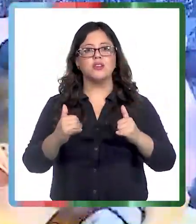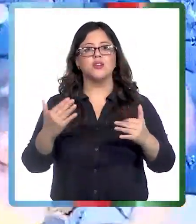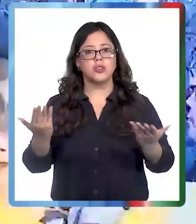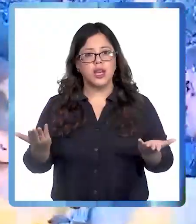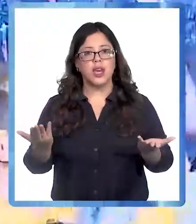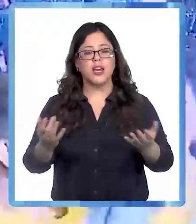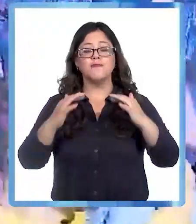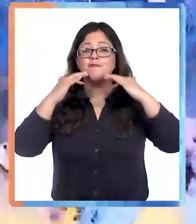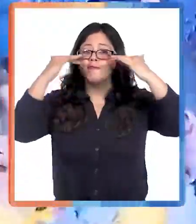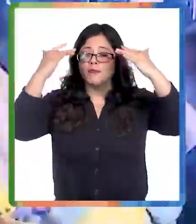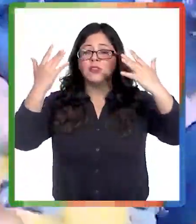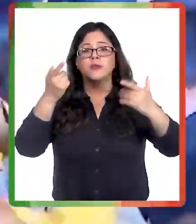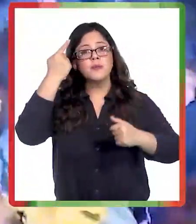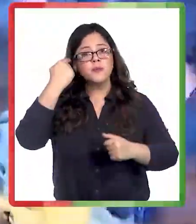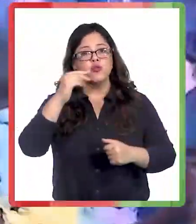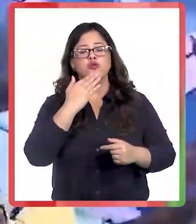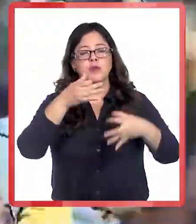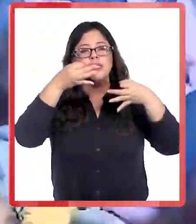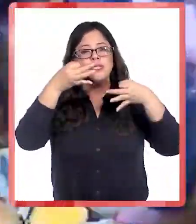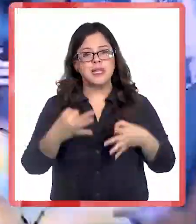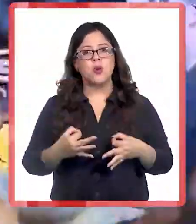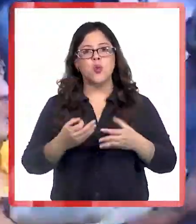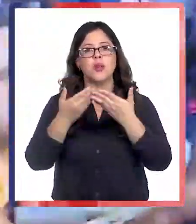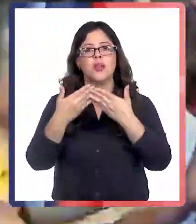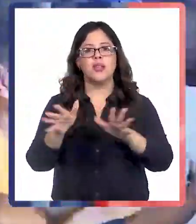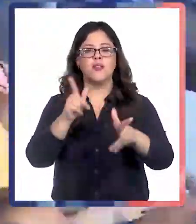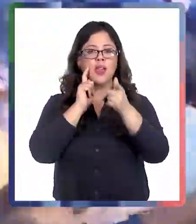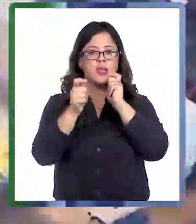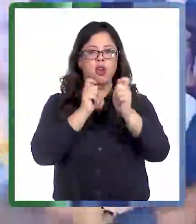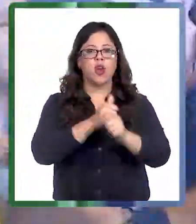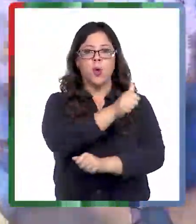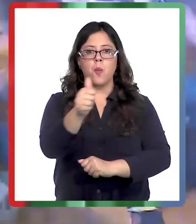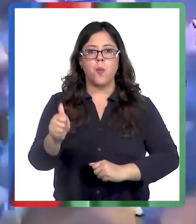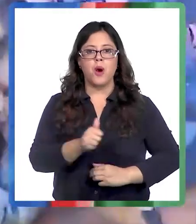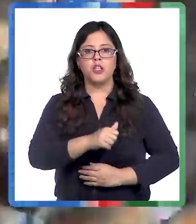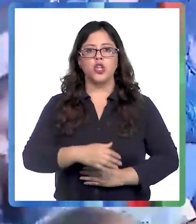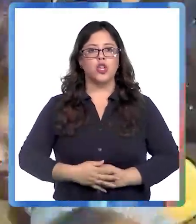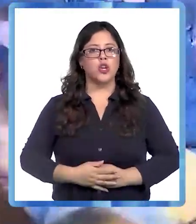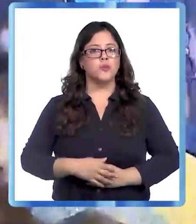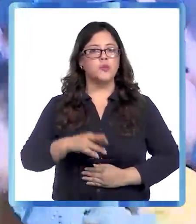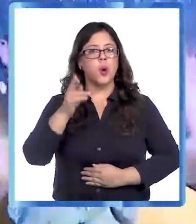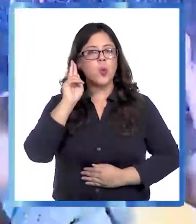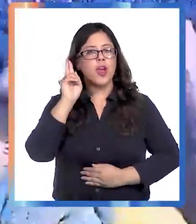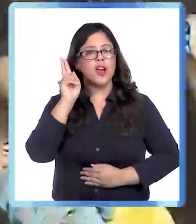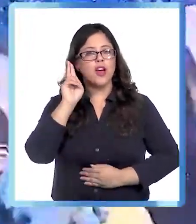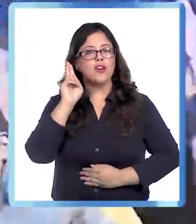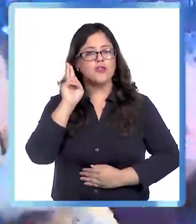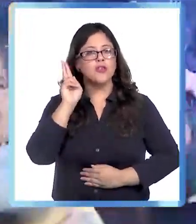festiva y alegre, pero también segura y libre de riesgos para todos.